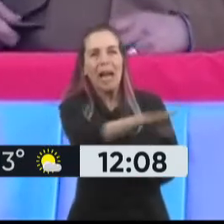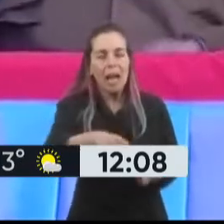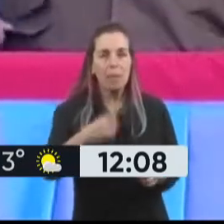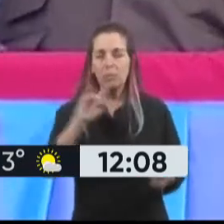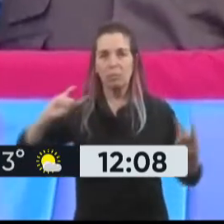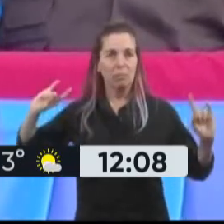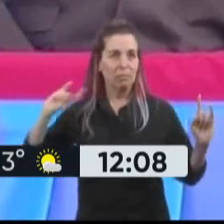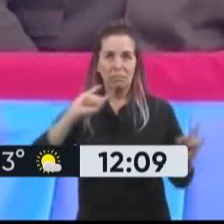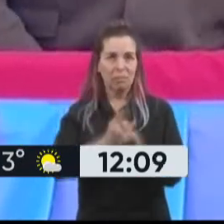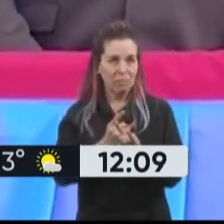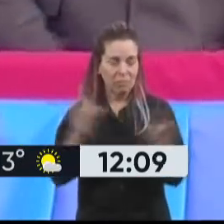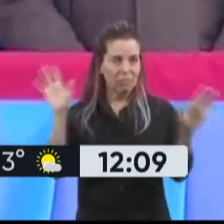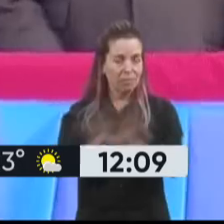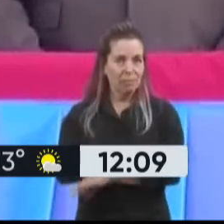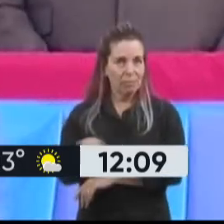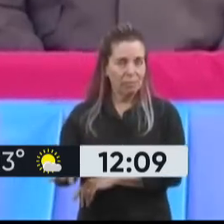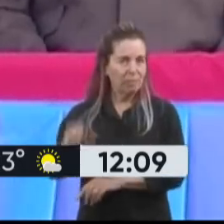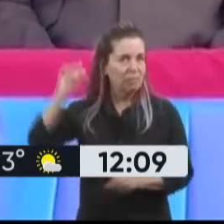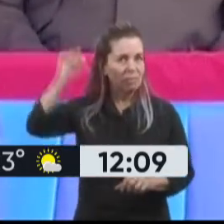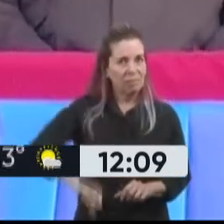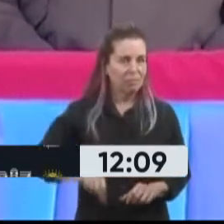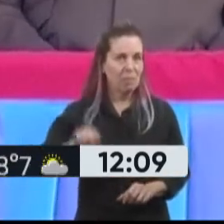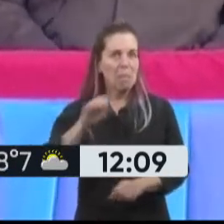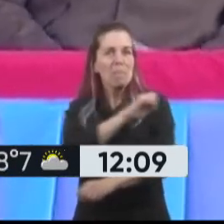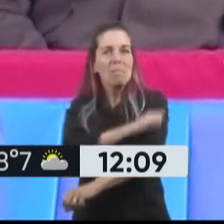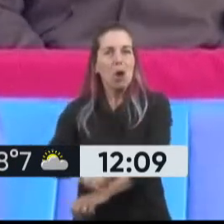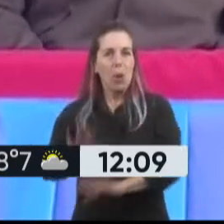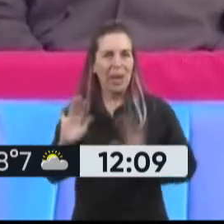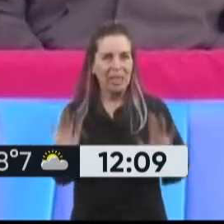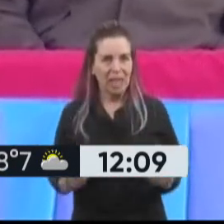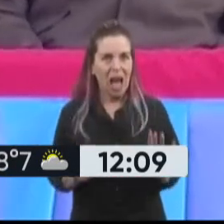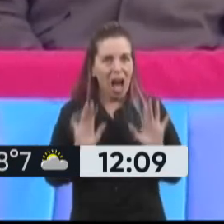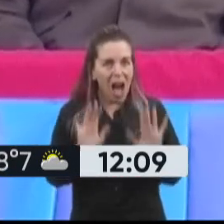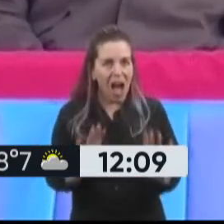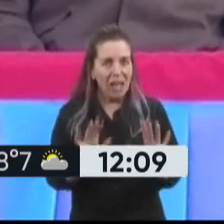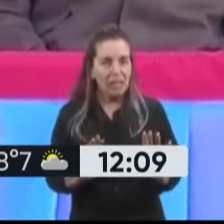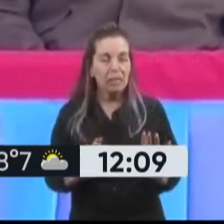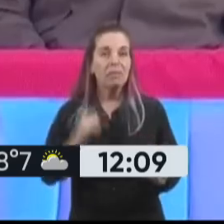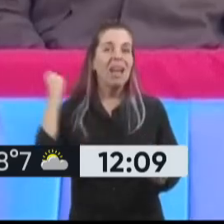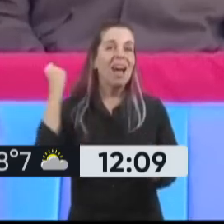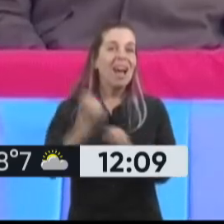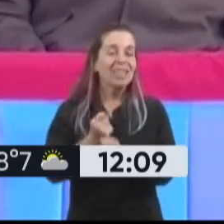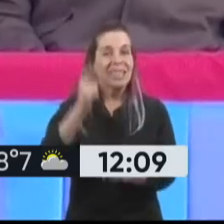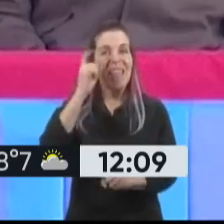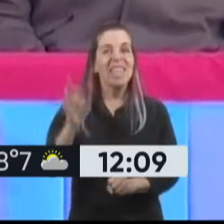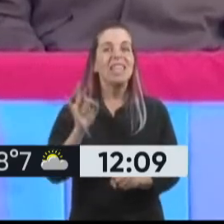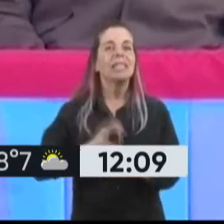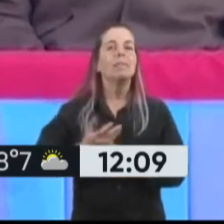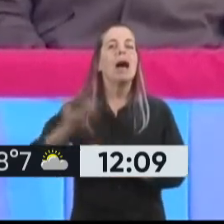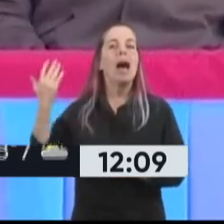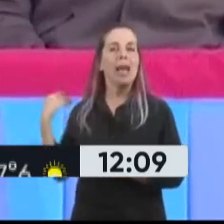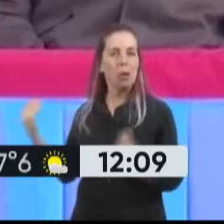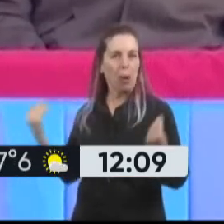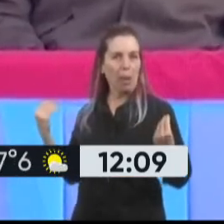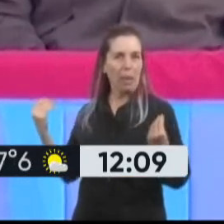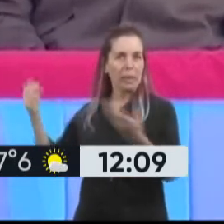habíamos acumulado y nos hundieron en la miseria, hasta tocar fondo el 10 de diciembre del año pasado,